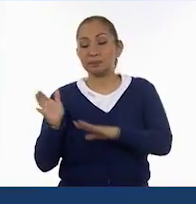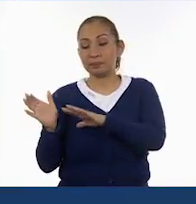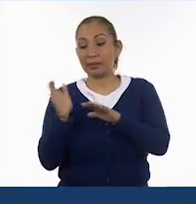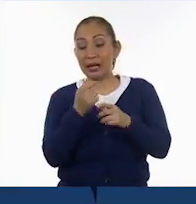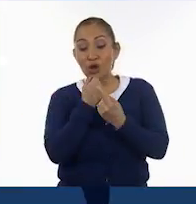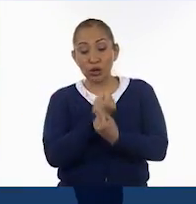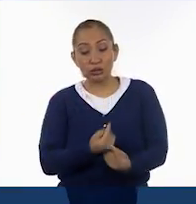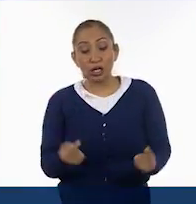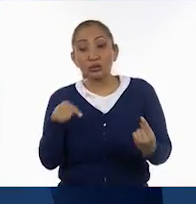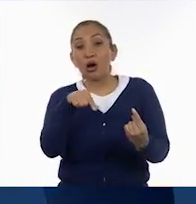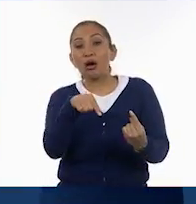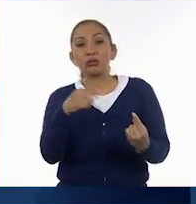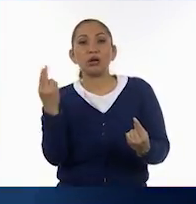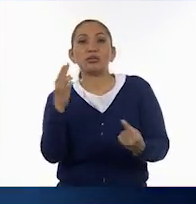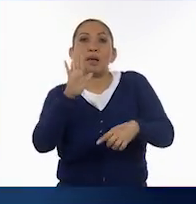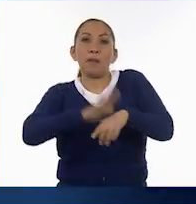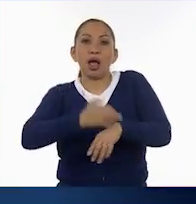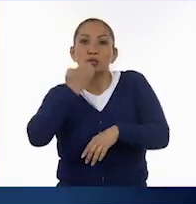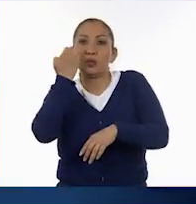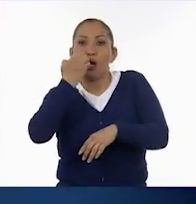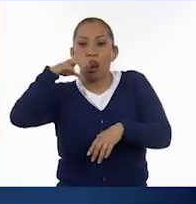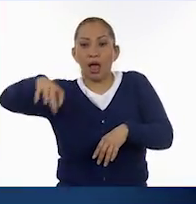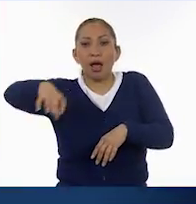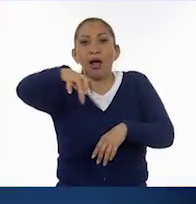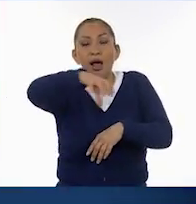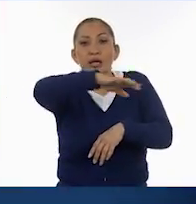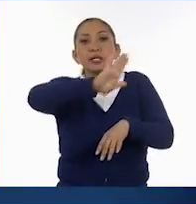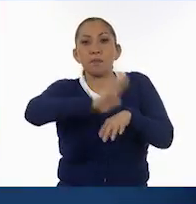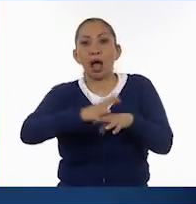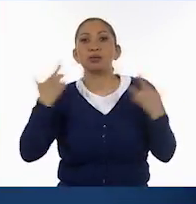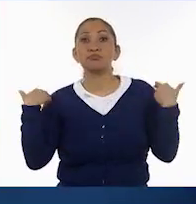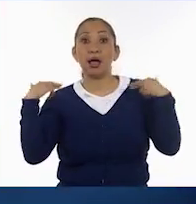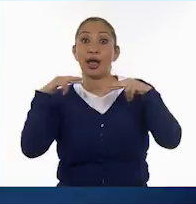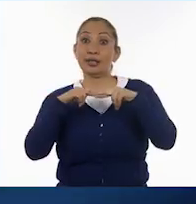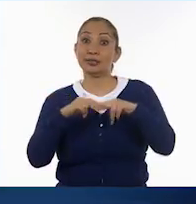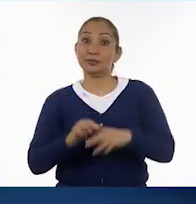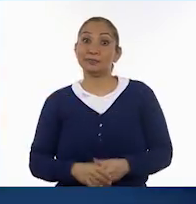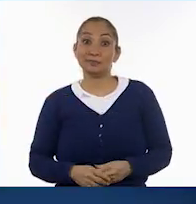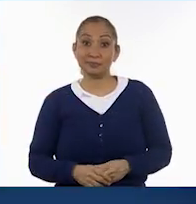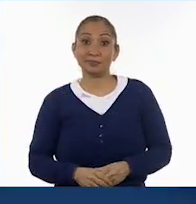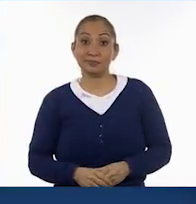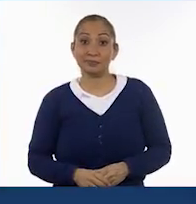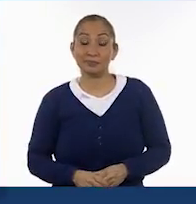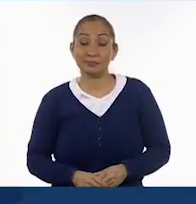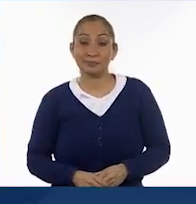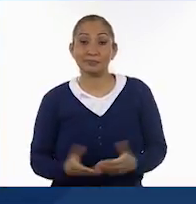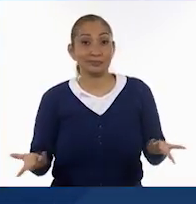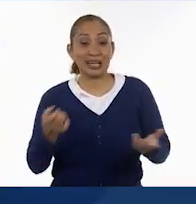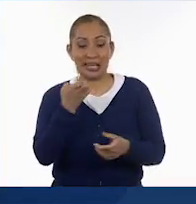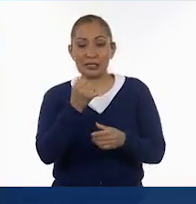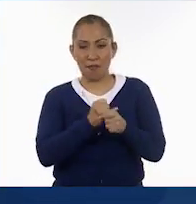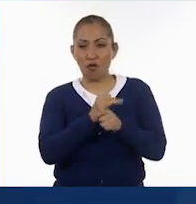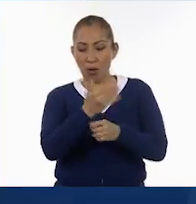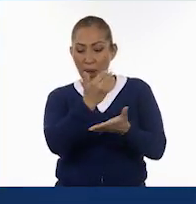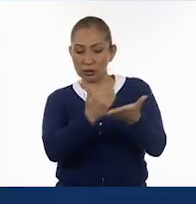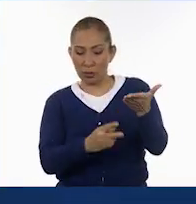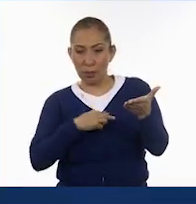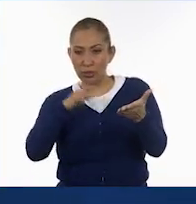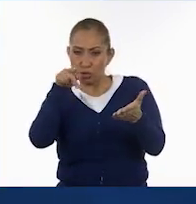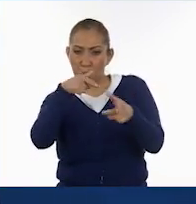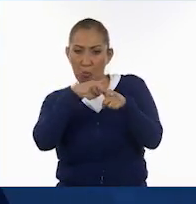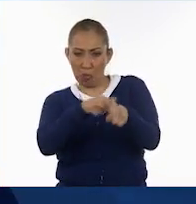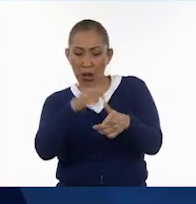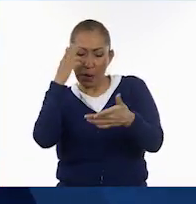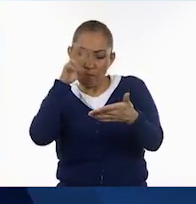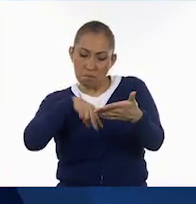población infantil pues necesita más escuelas y maestros. Entonces, esta información pues la puedes seguir revisando